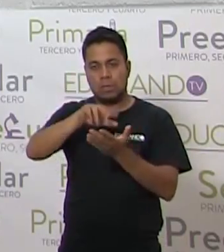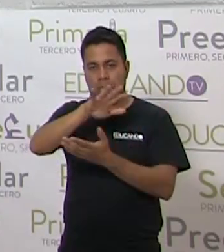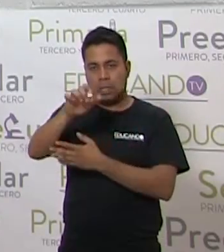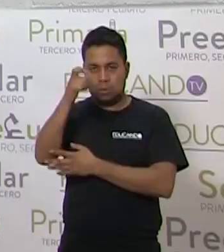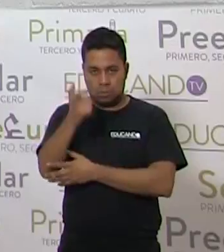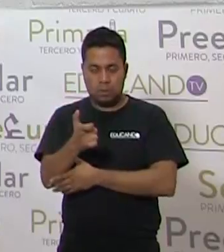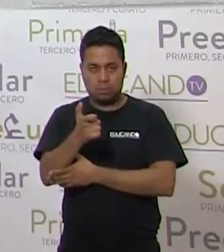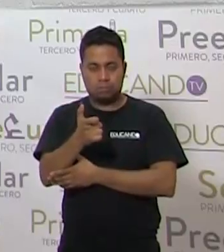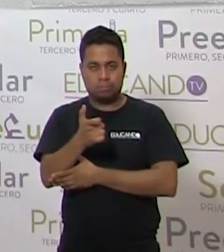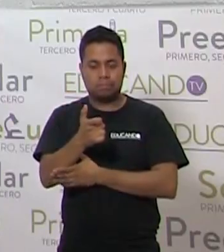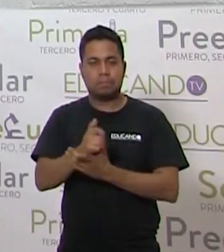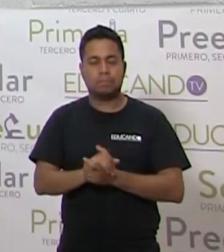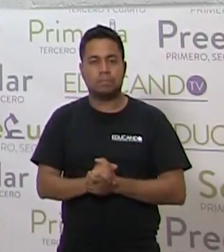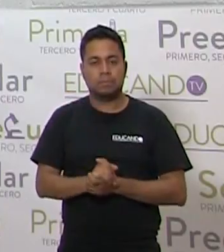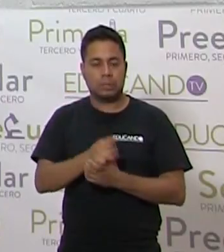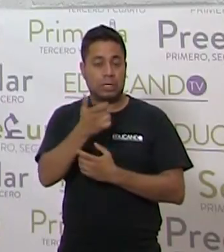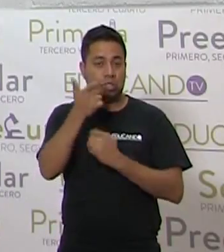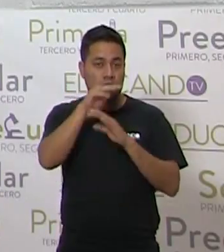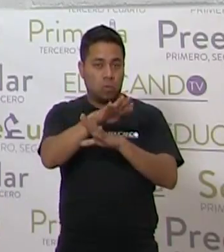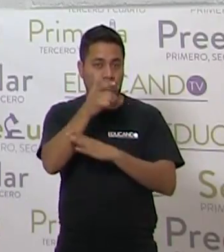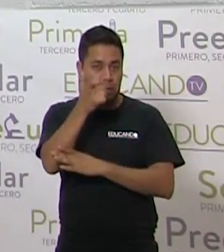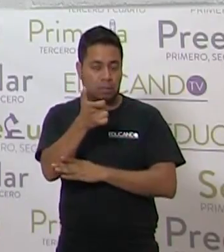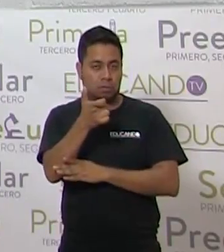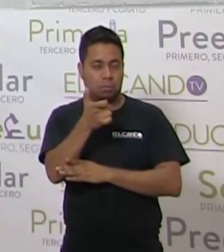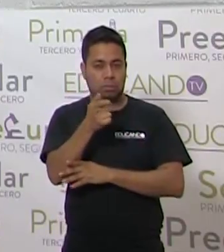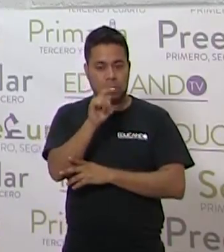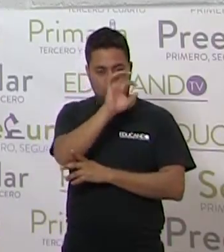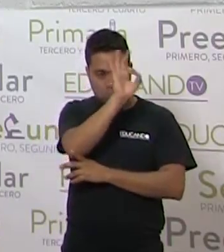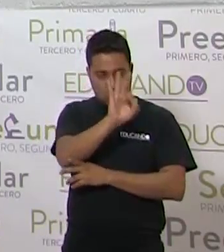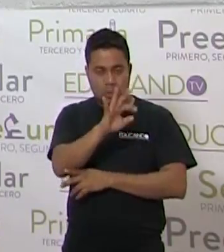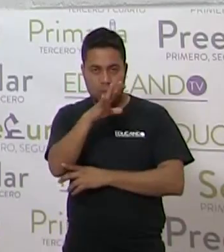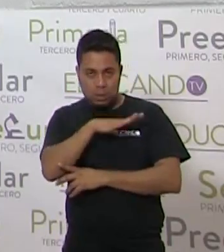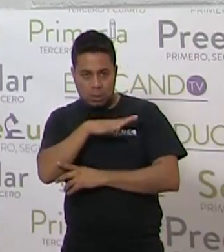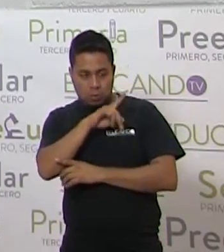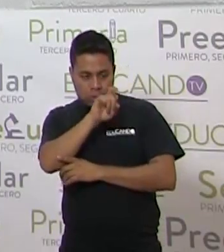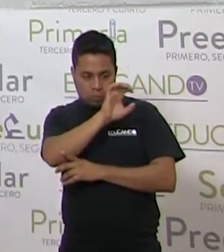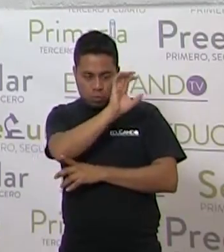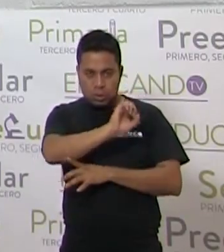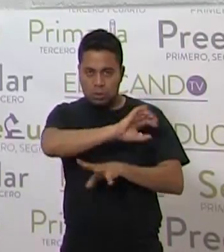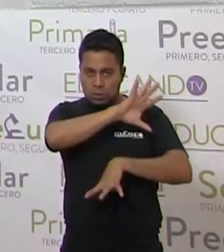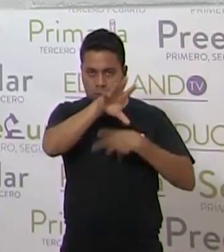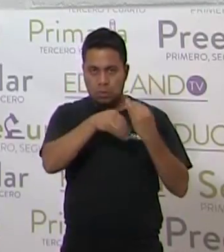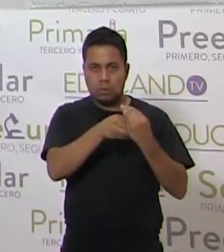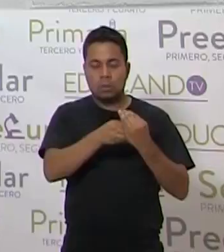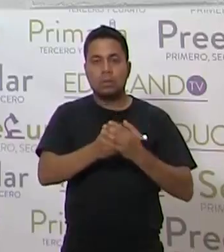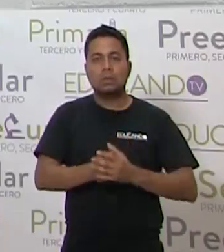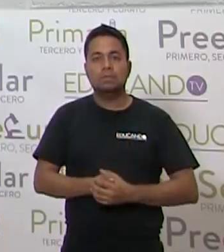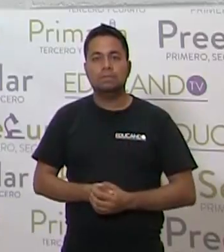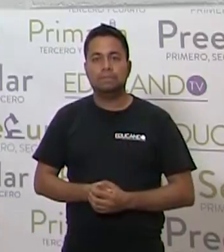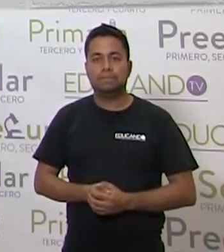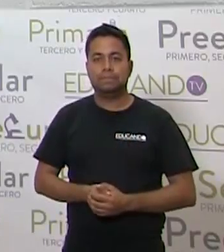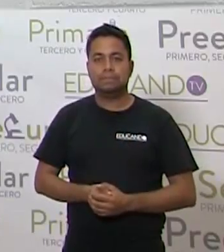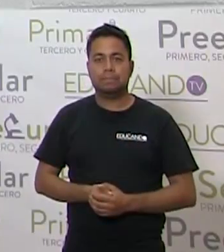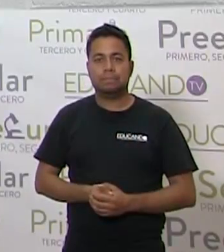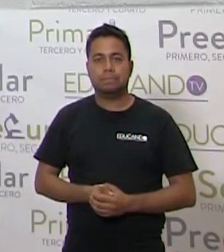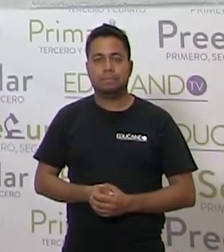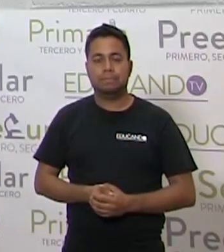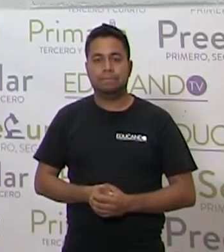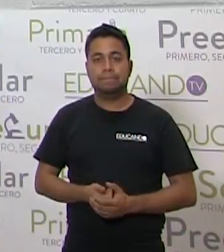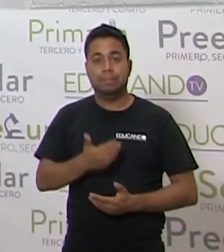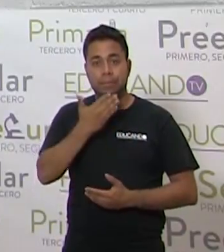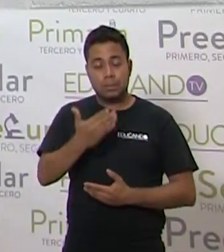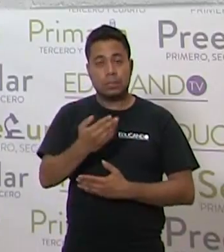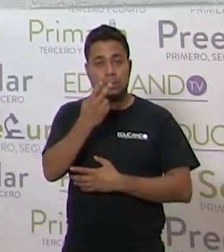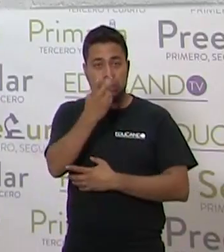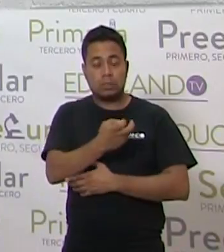pes en dinero Aquí está en porcentaje que también es un 100% ahora eso también